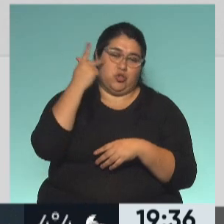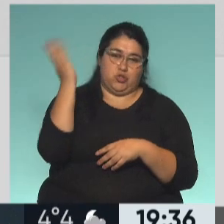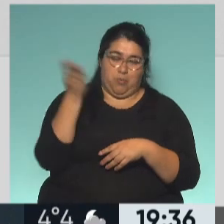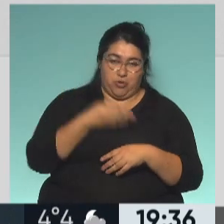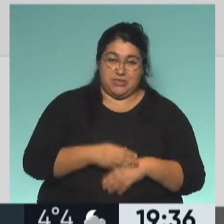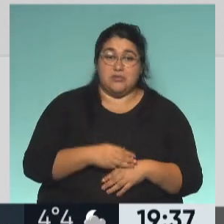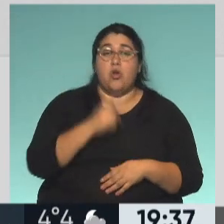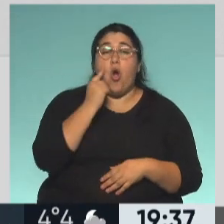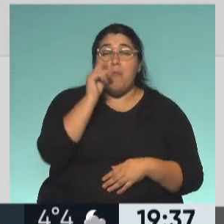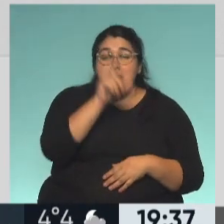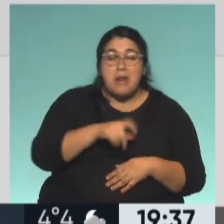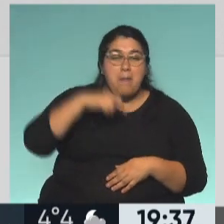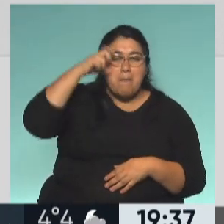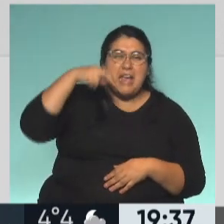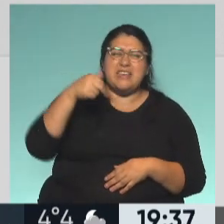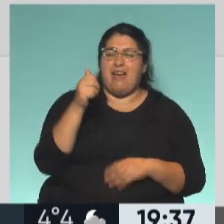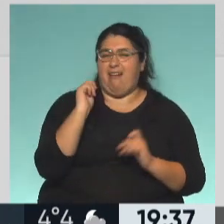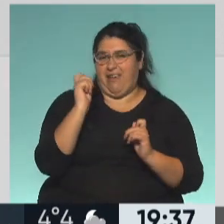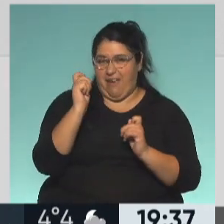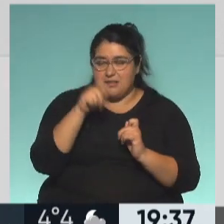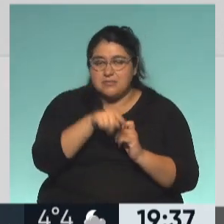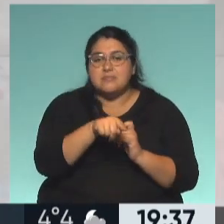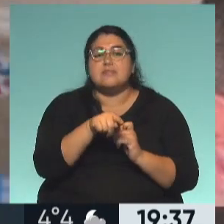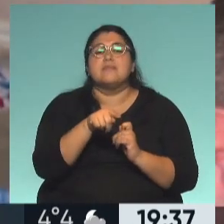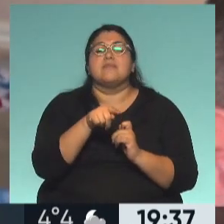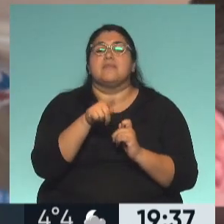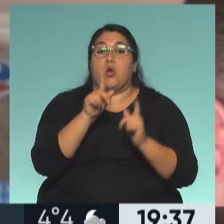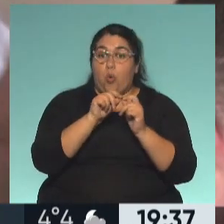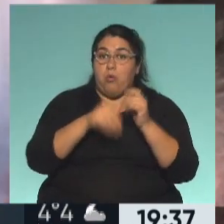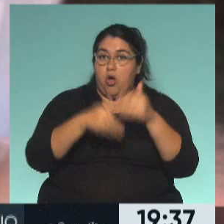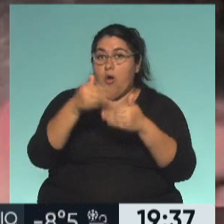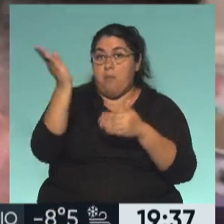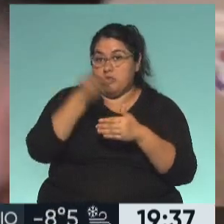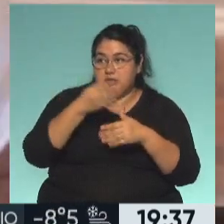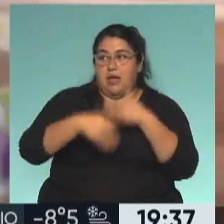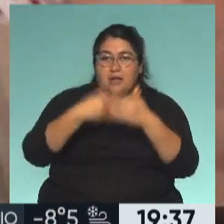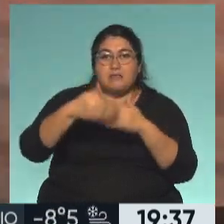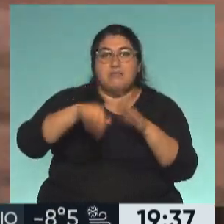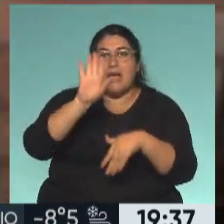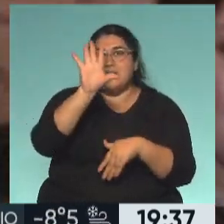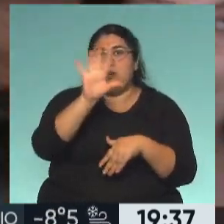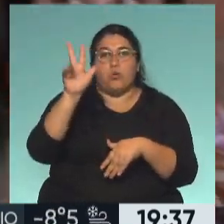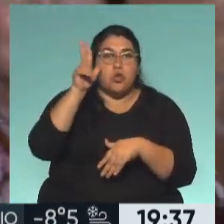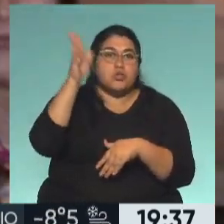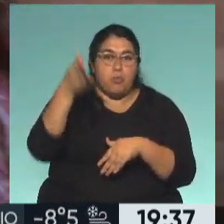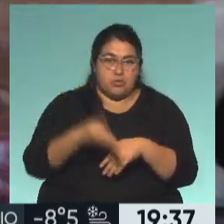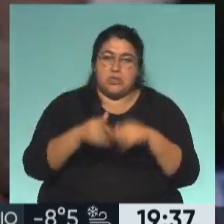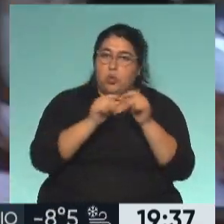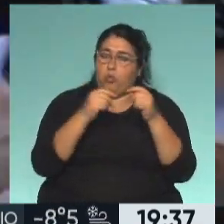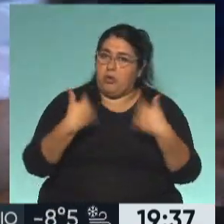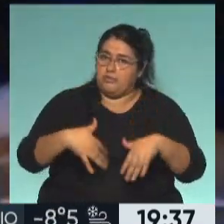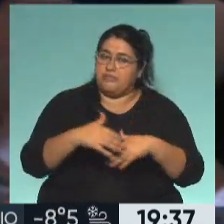Santiago Peña? Prácticamente, si estos números continúan, ya un porcentaje procesado de más del 58%, es un número